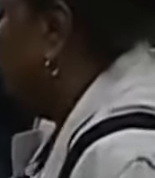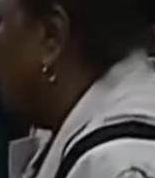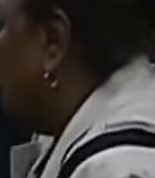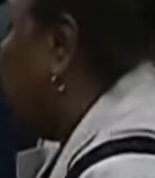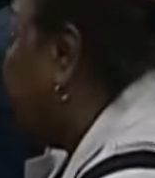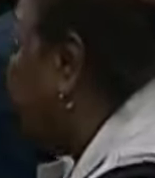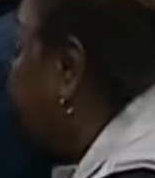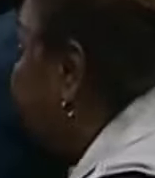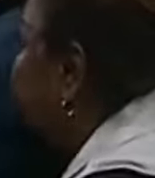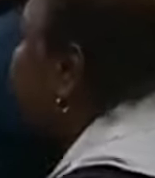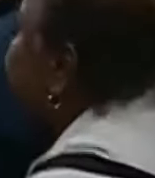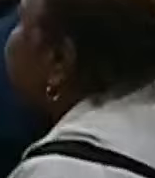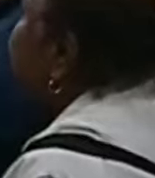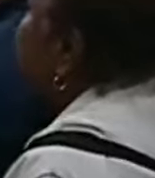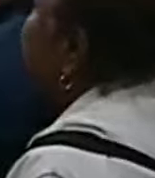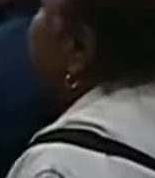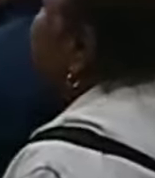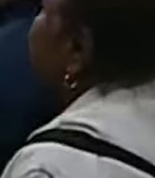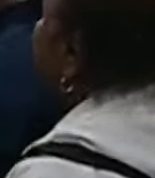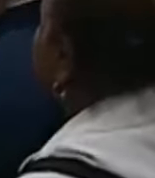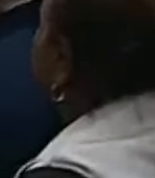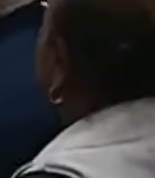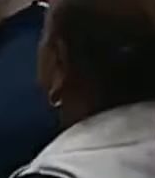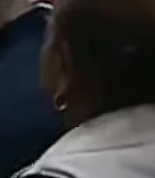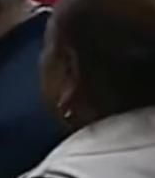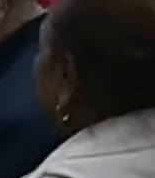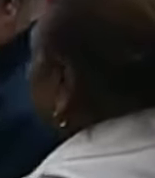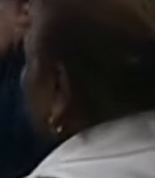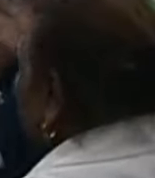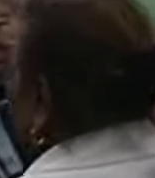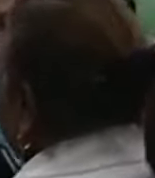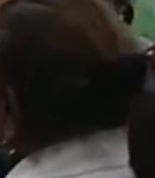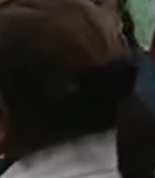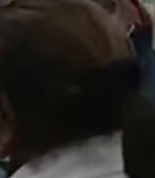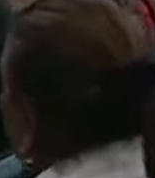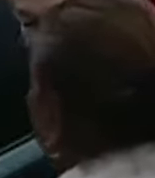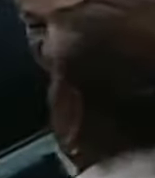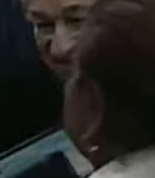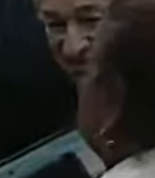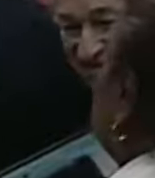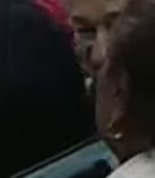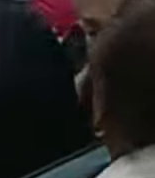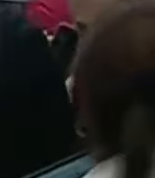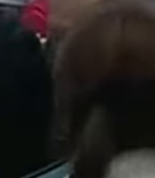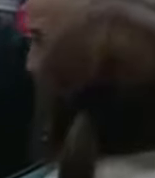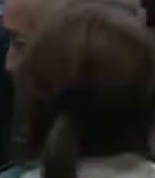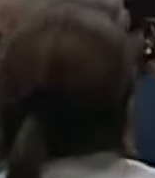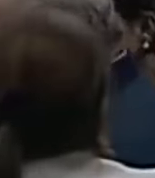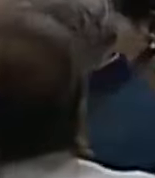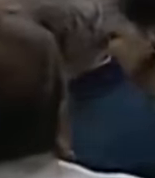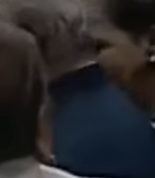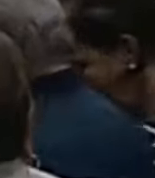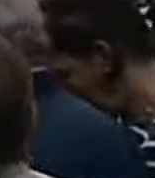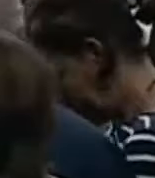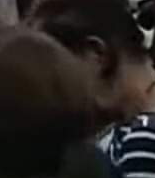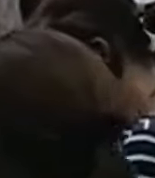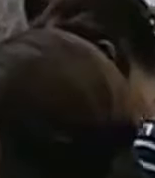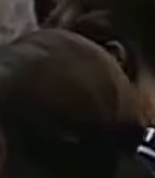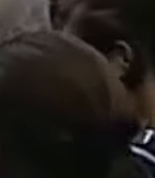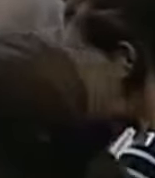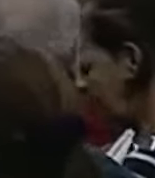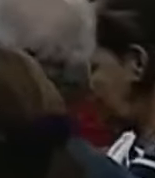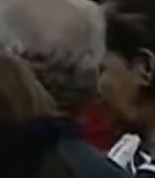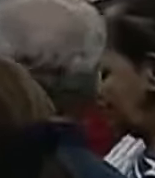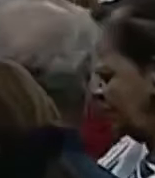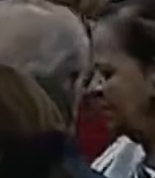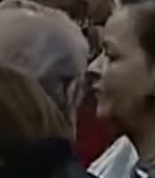nuevo desde cada comunidad y desde cada territorio, refundar el alma, la mente, los métodos de trabajo. Nadie está excepto